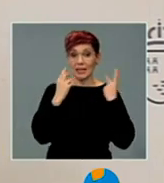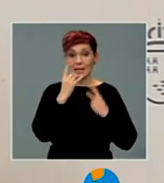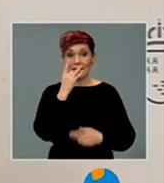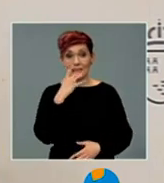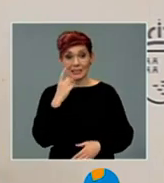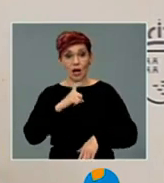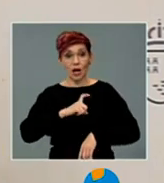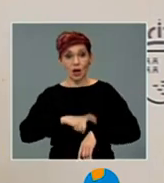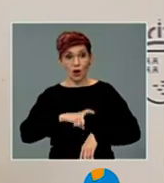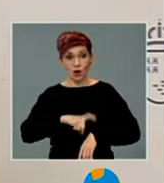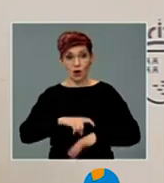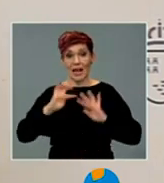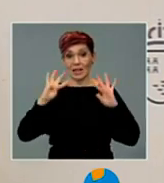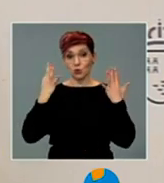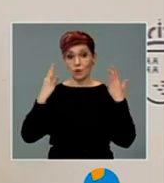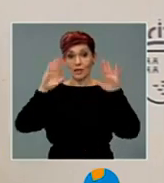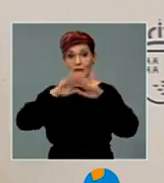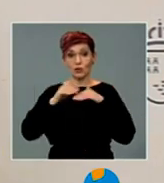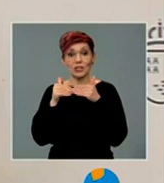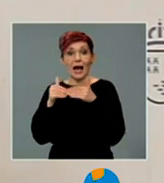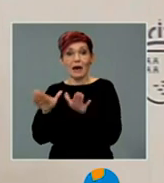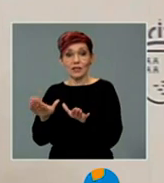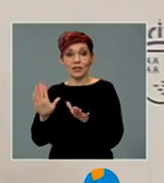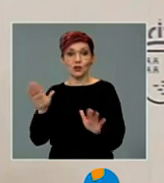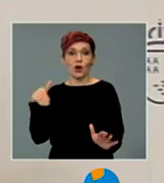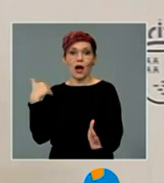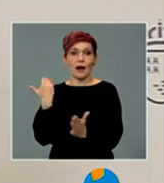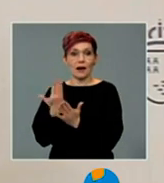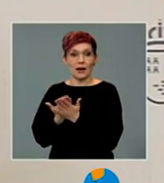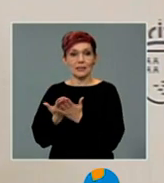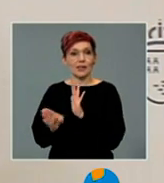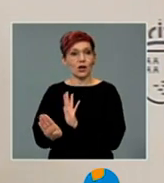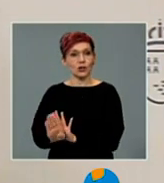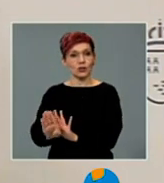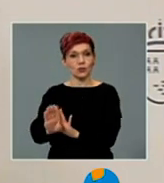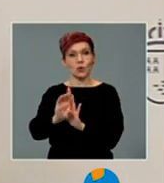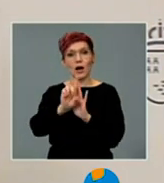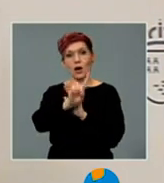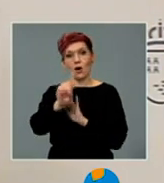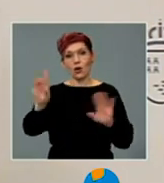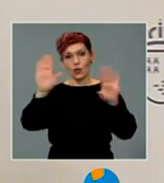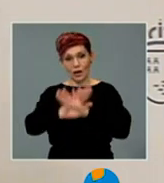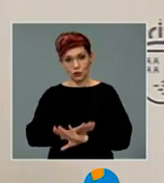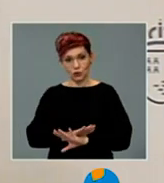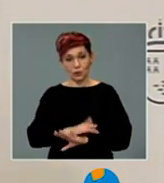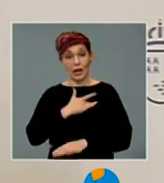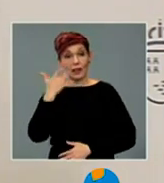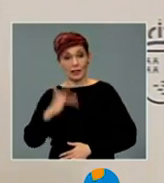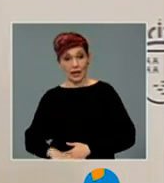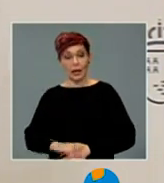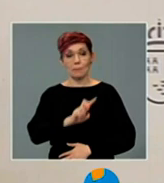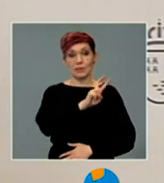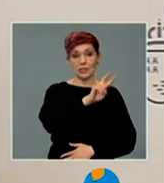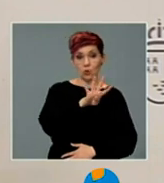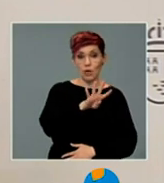partir de las 21 horas hasta el toque de queda que se mantendrá a las 23 horas salud para los días 24 31 de diciembre